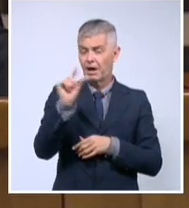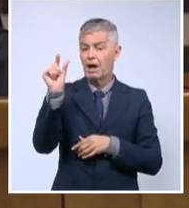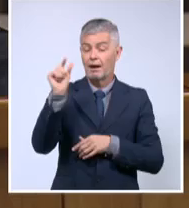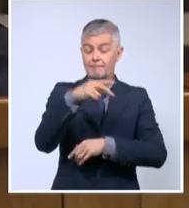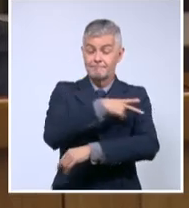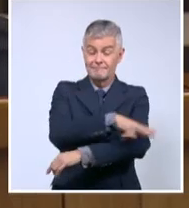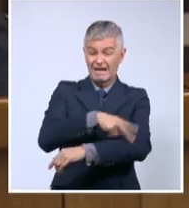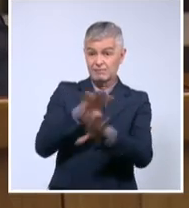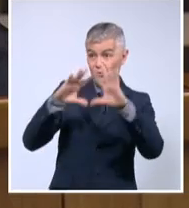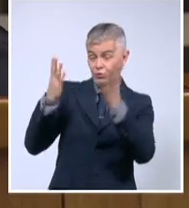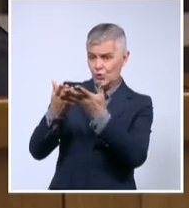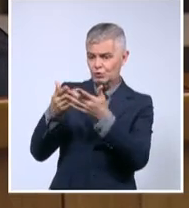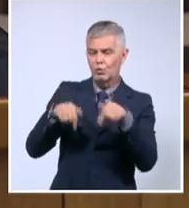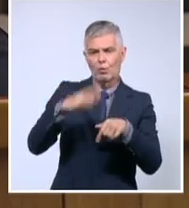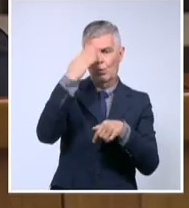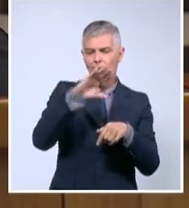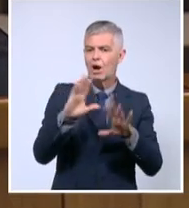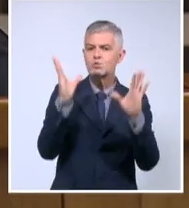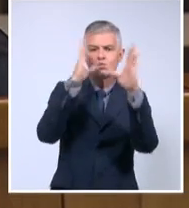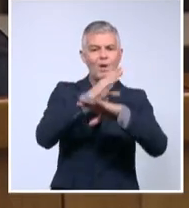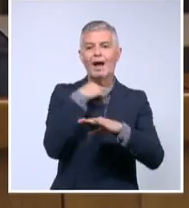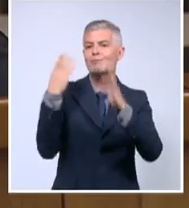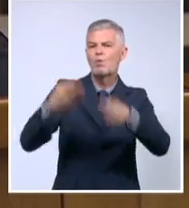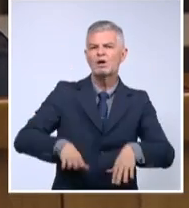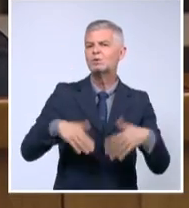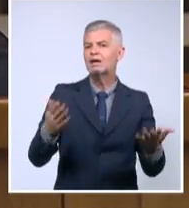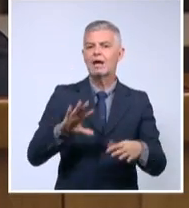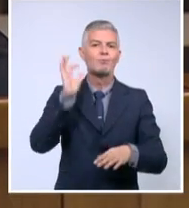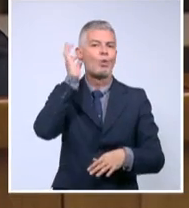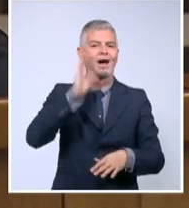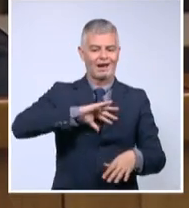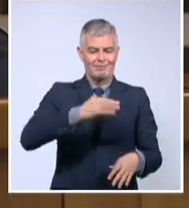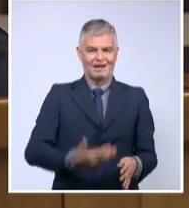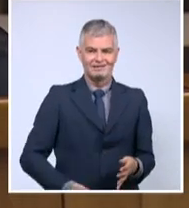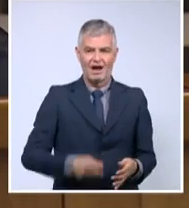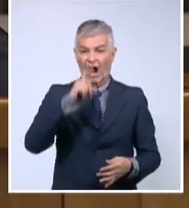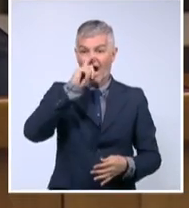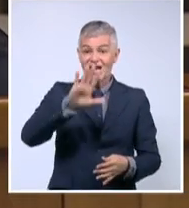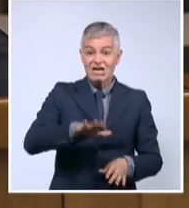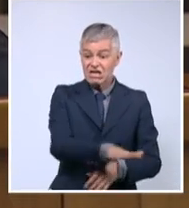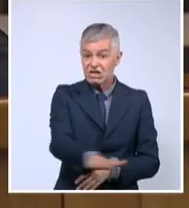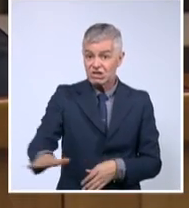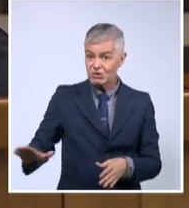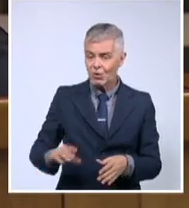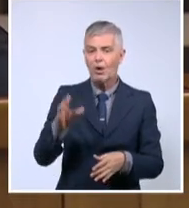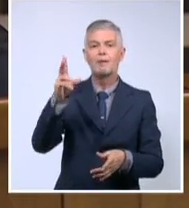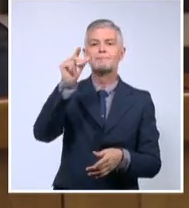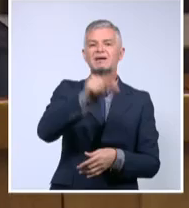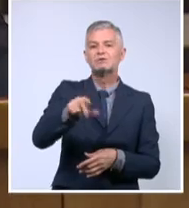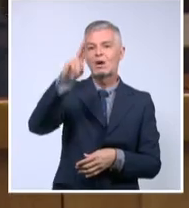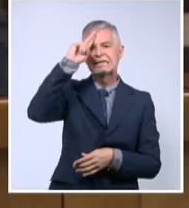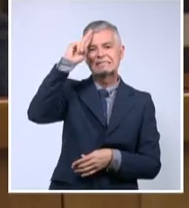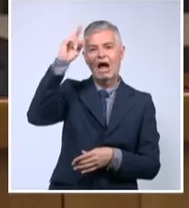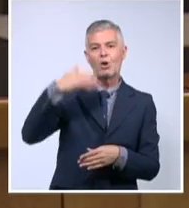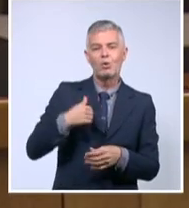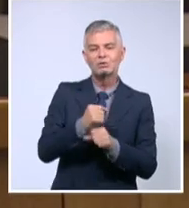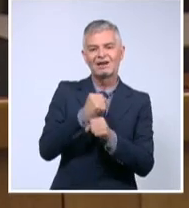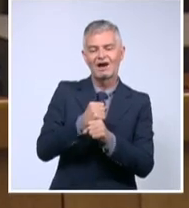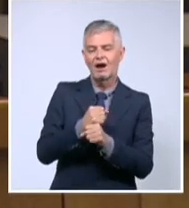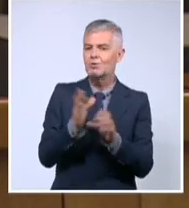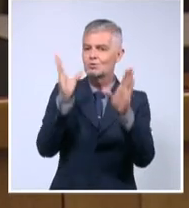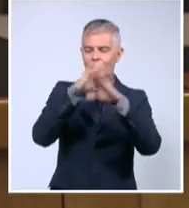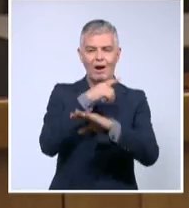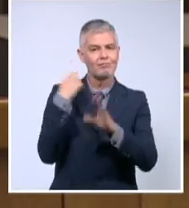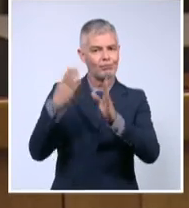no han registrado muertes por COVID de embarazadas, niños ni personal sanitario. Cerca del 90% de